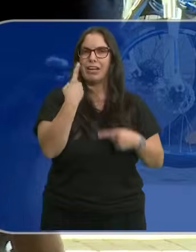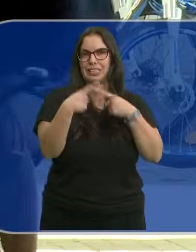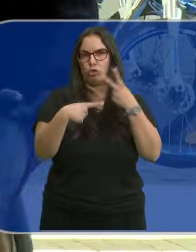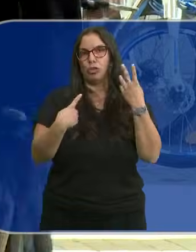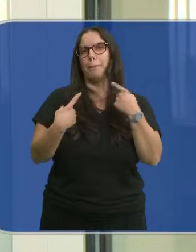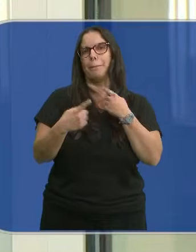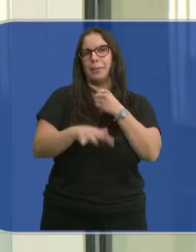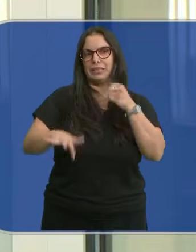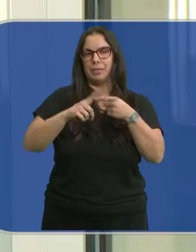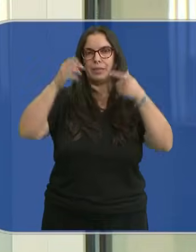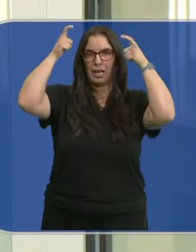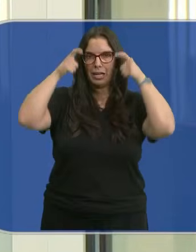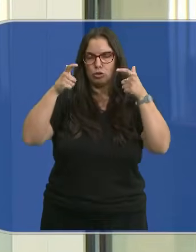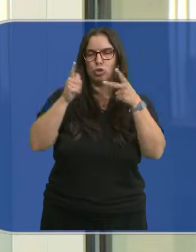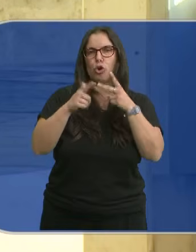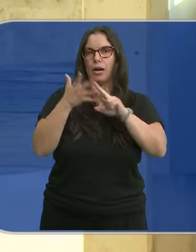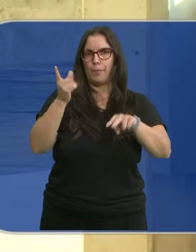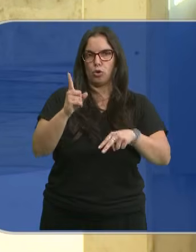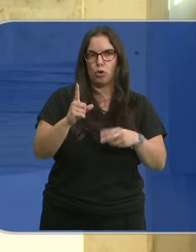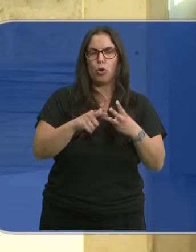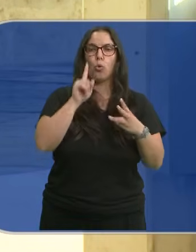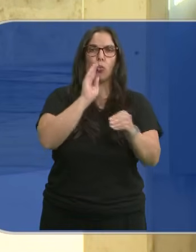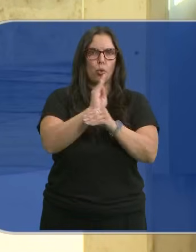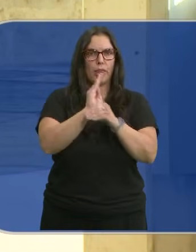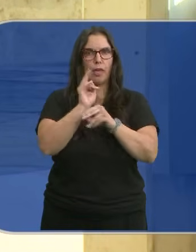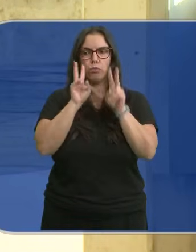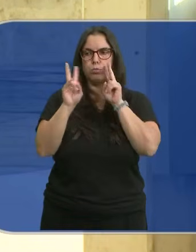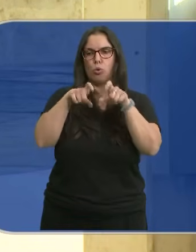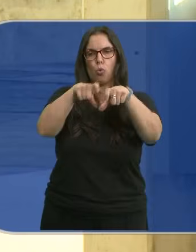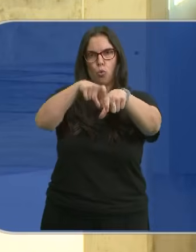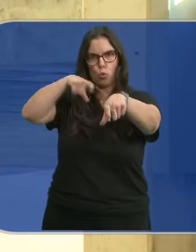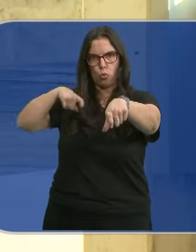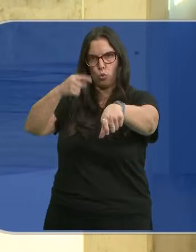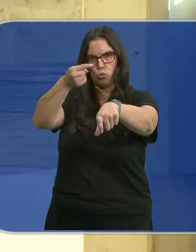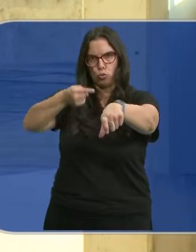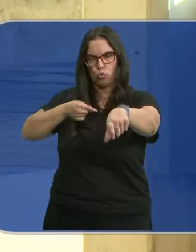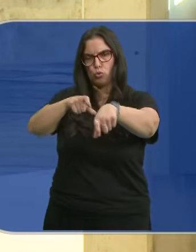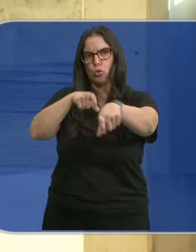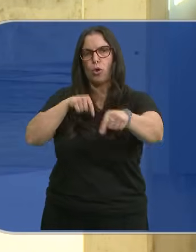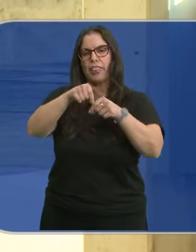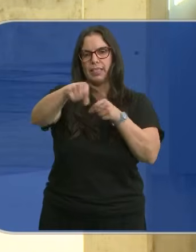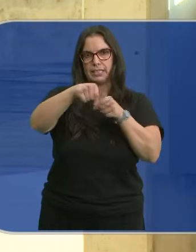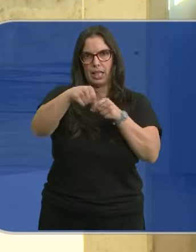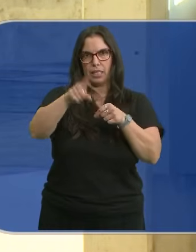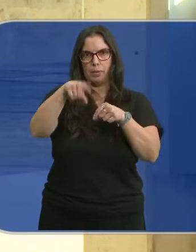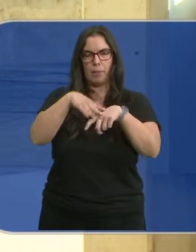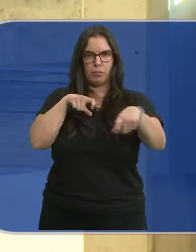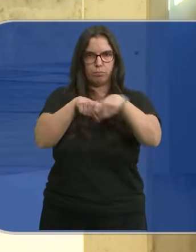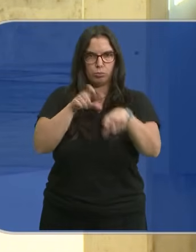elementos básicos. Llevar casco, no ir muy rápido. Que hay que ir con cuidado, de uno en uno, que con distancia del compañero